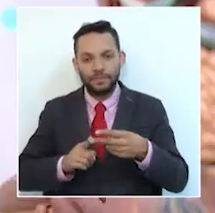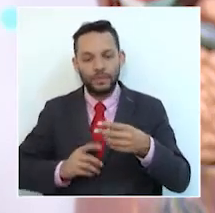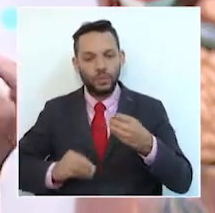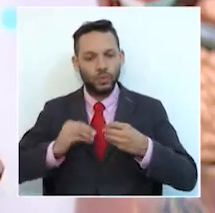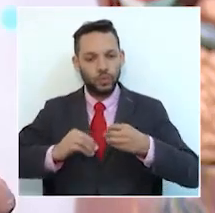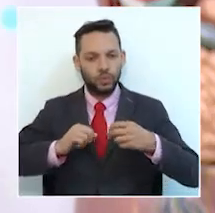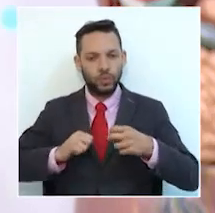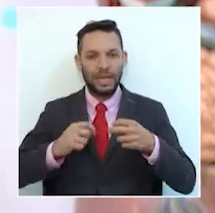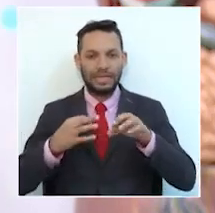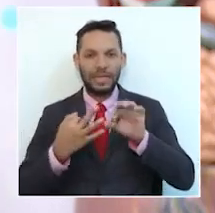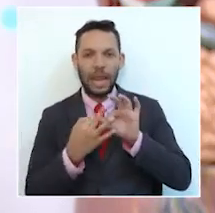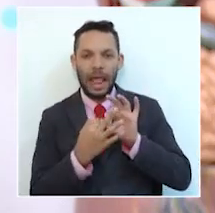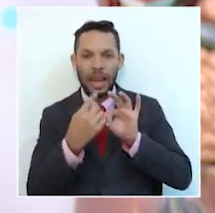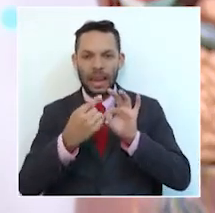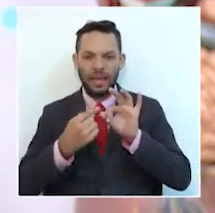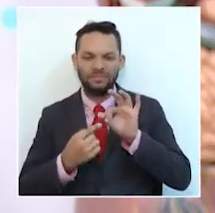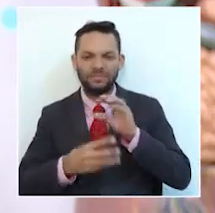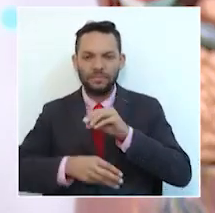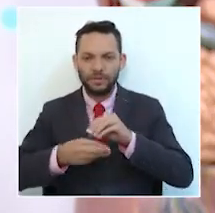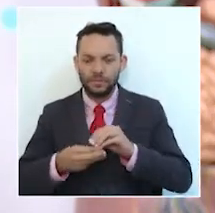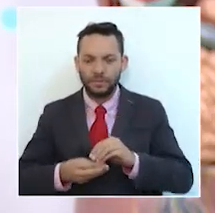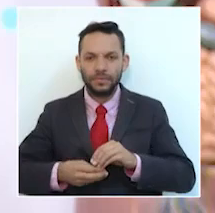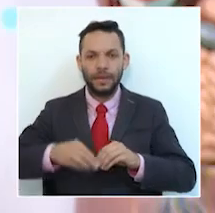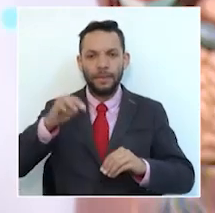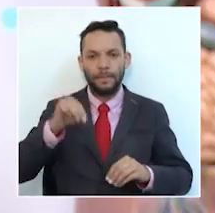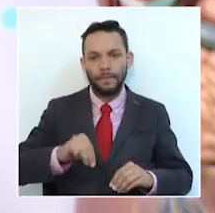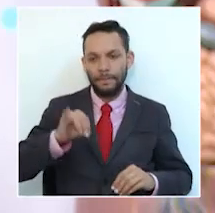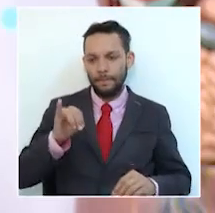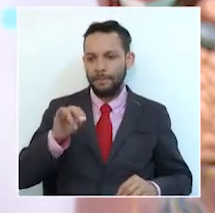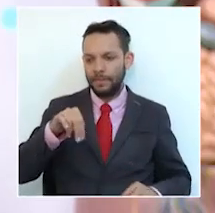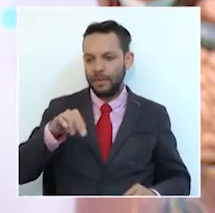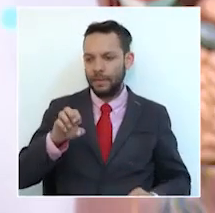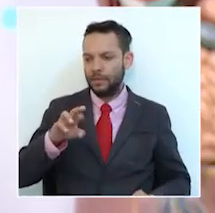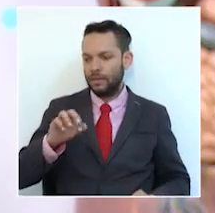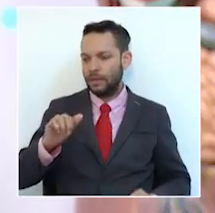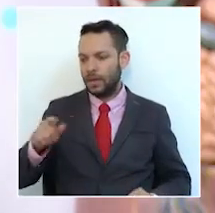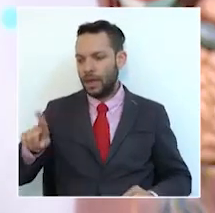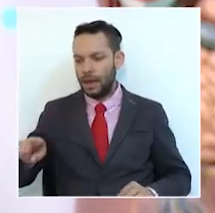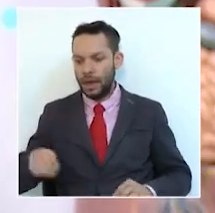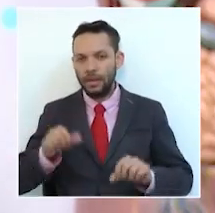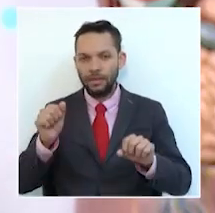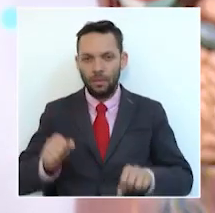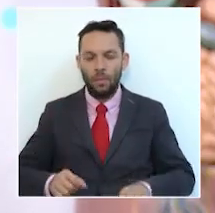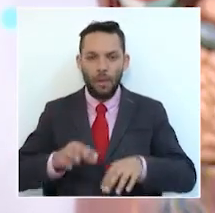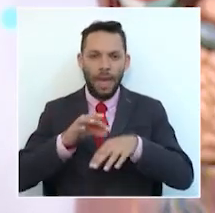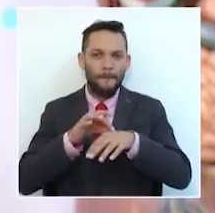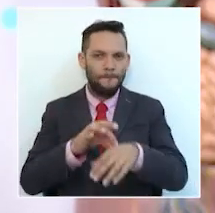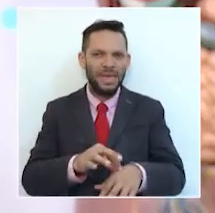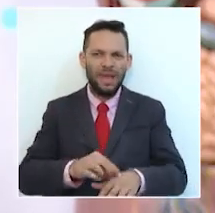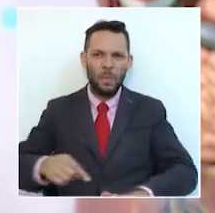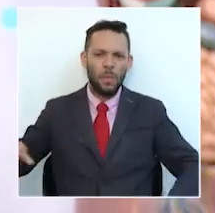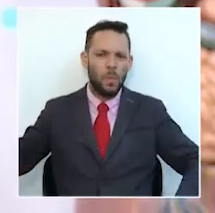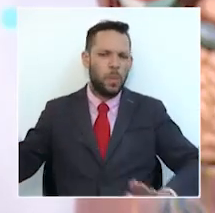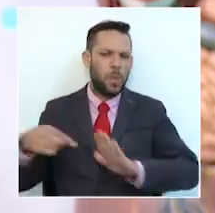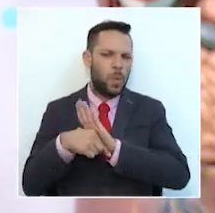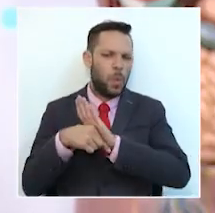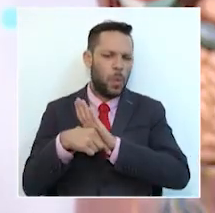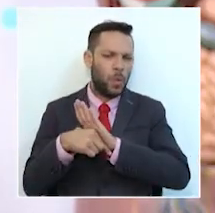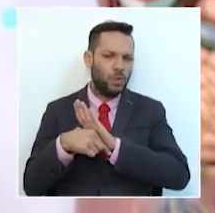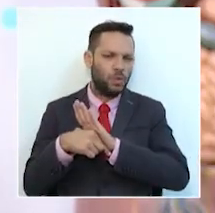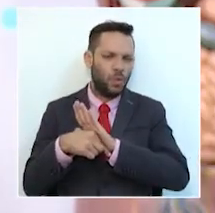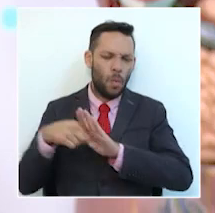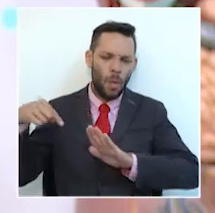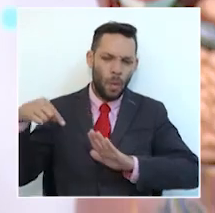contienen una serie de minerales y oligoelementos que pueden atravesar la barrera cutánea evidentemente no es